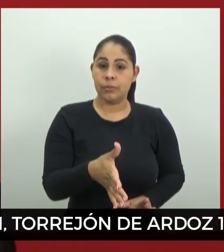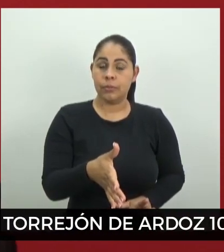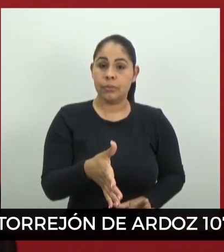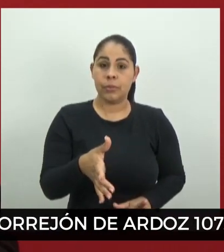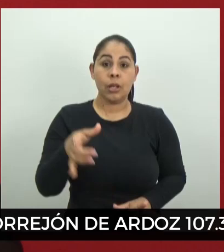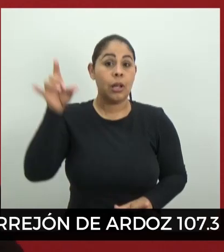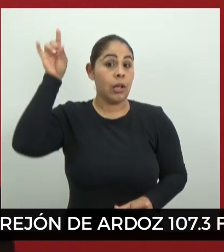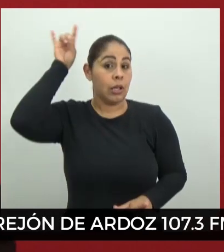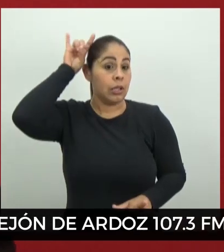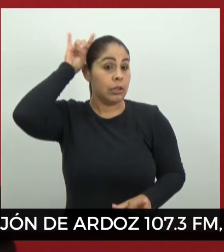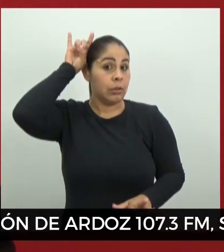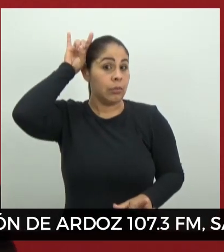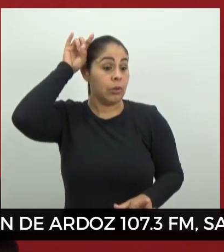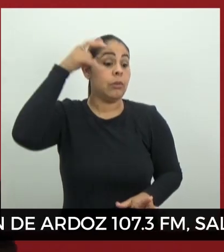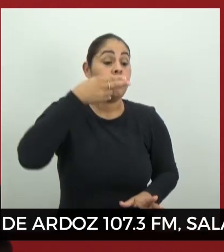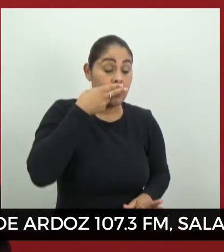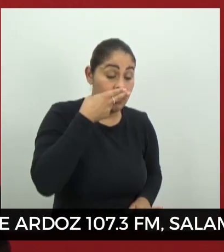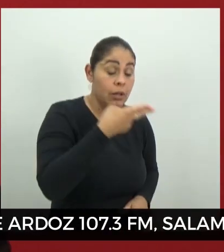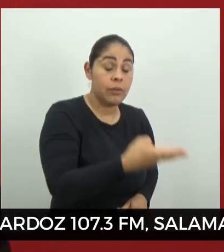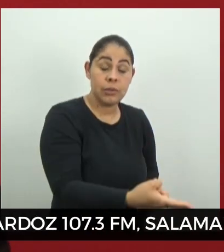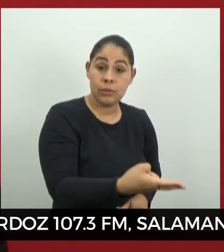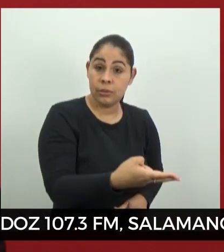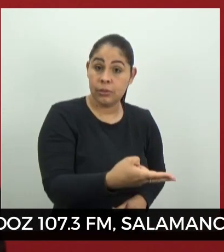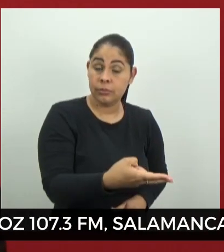recibido visita, como dice en griego,